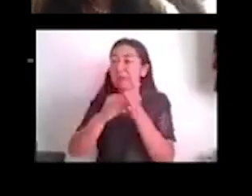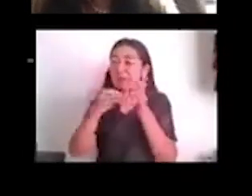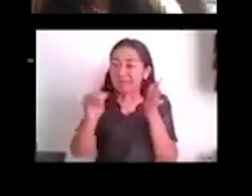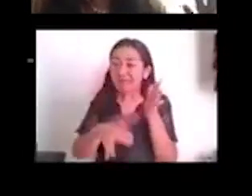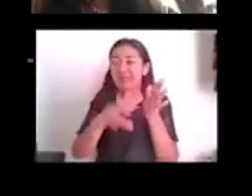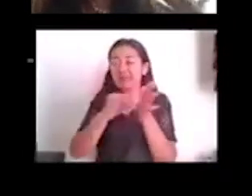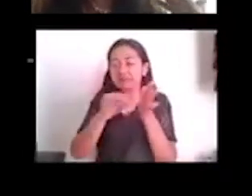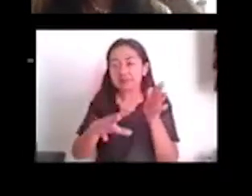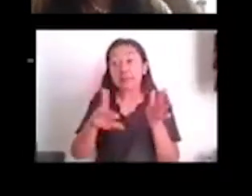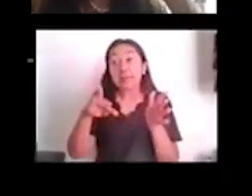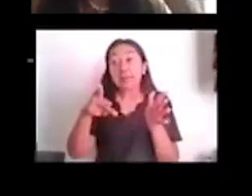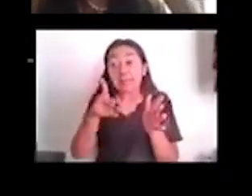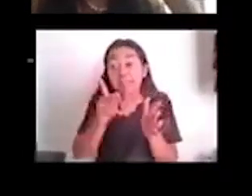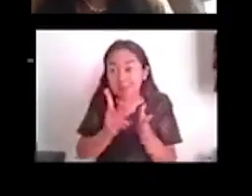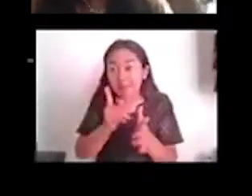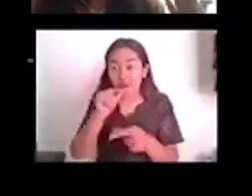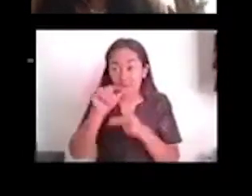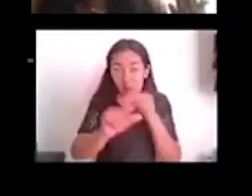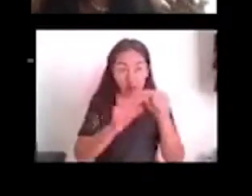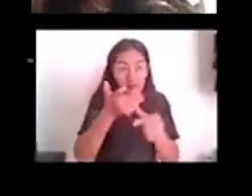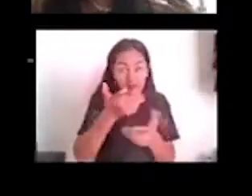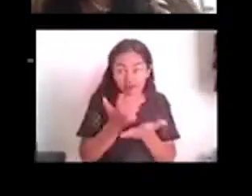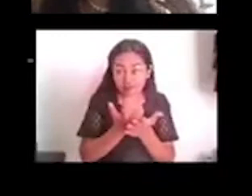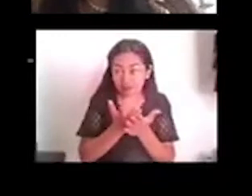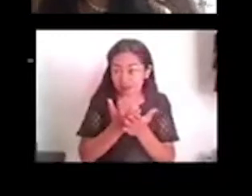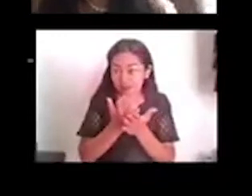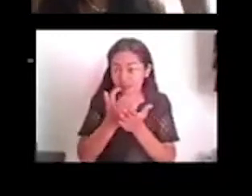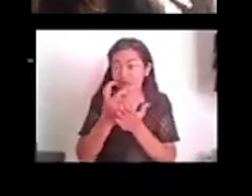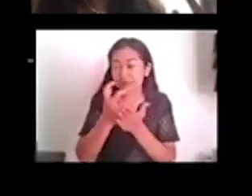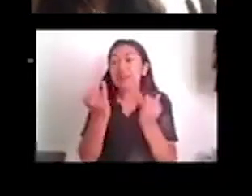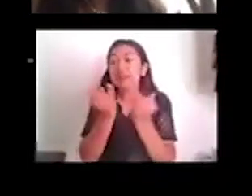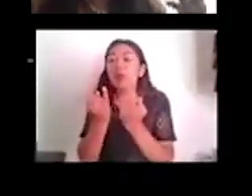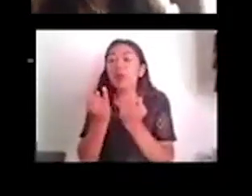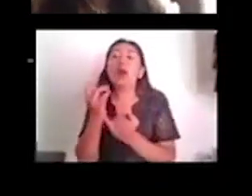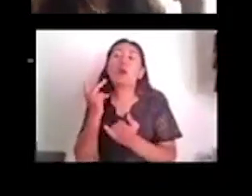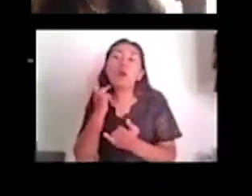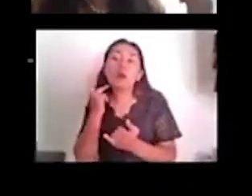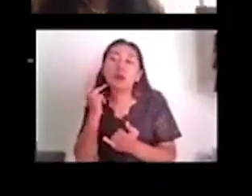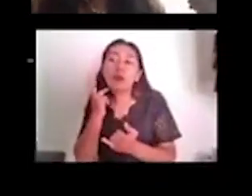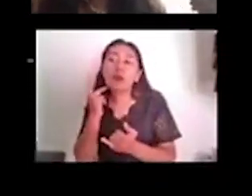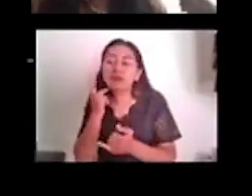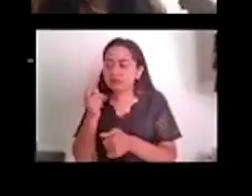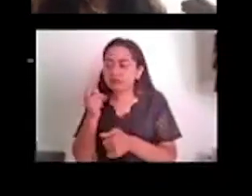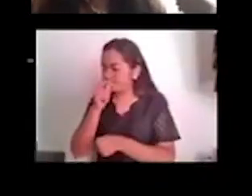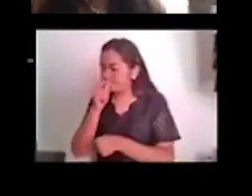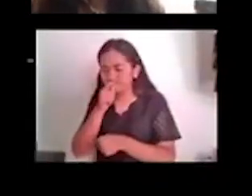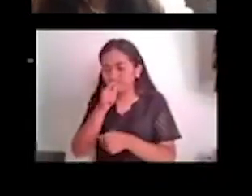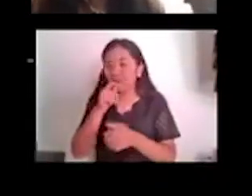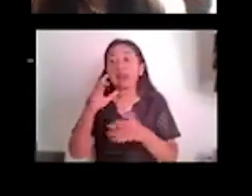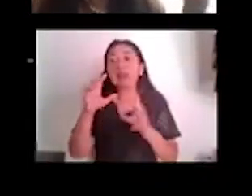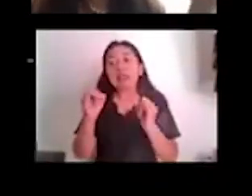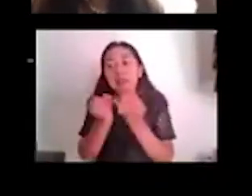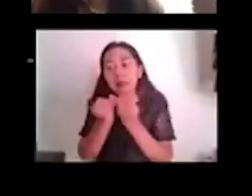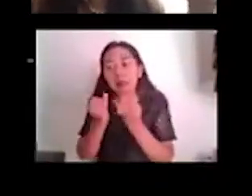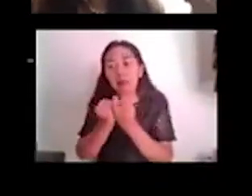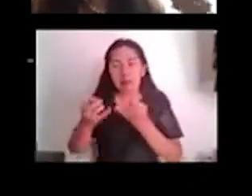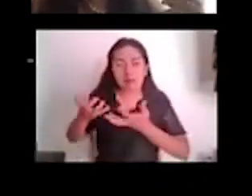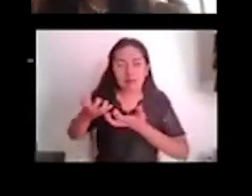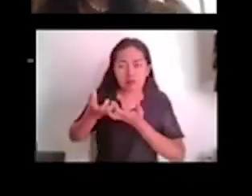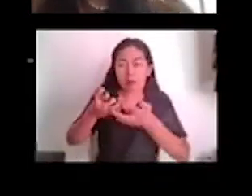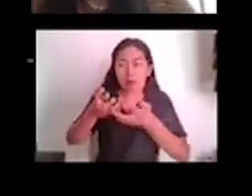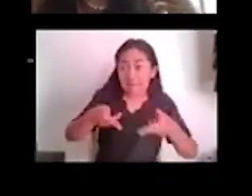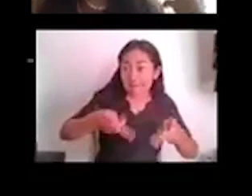desarrollo económico, político, estratega del comercio, sobre todo en Tlatelolco, ya